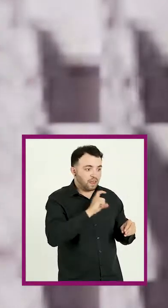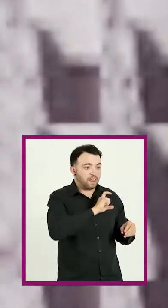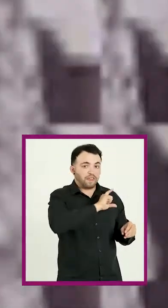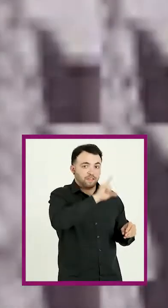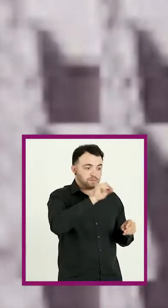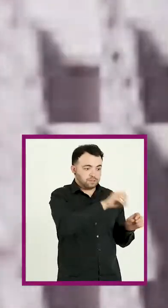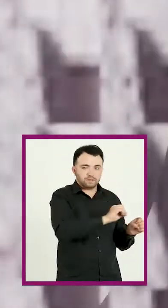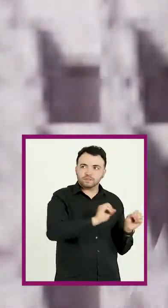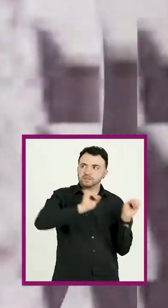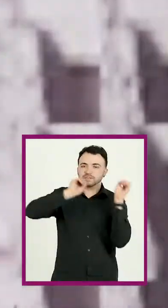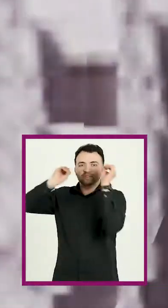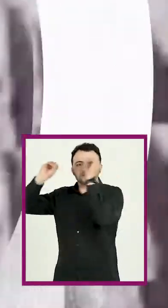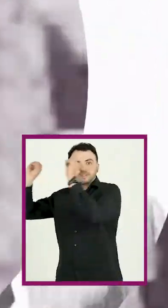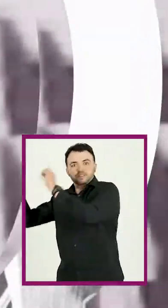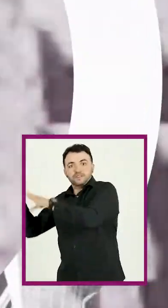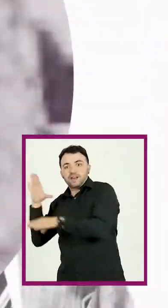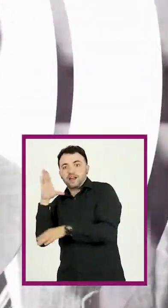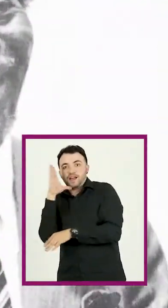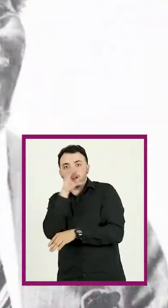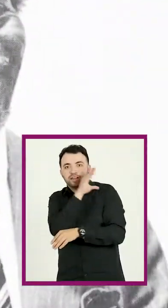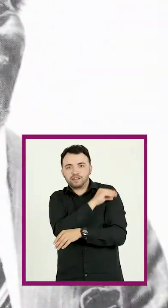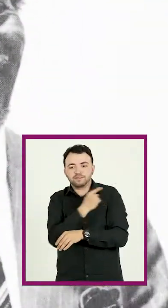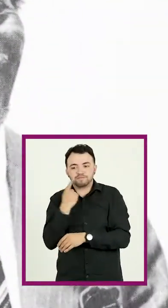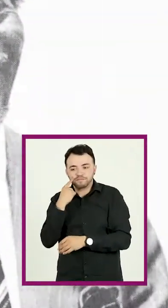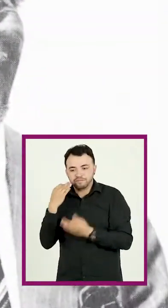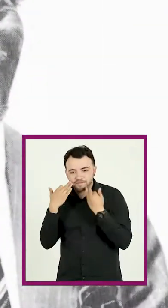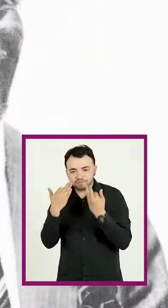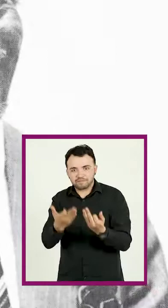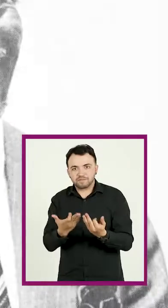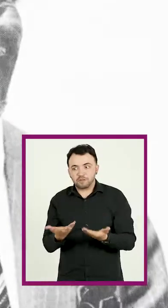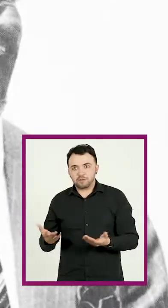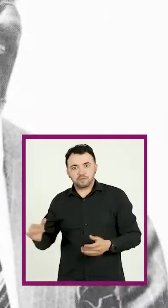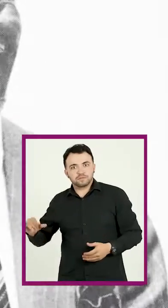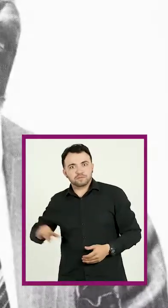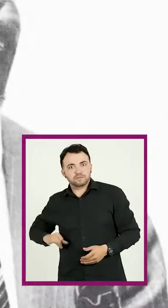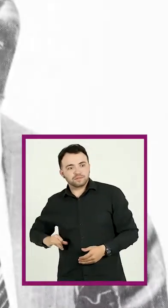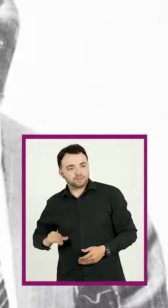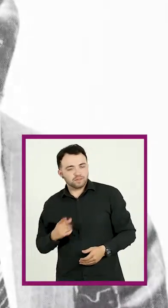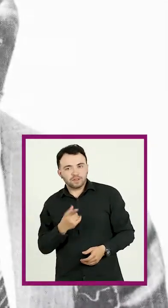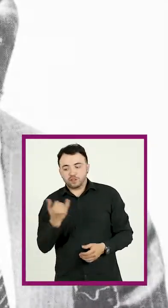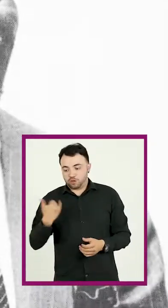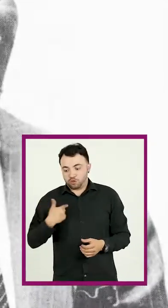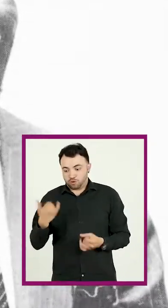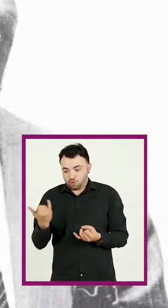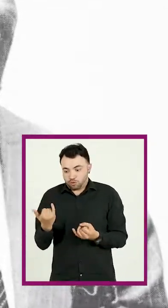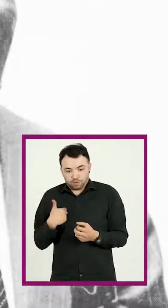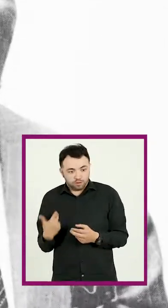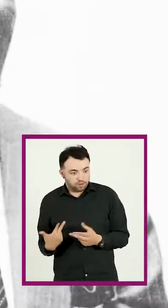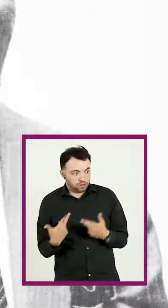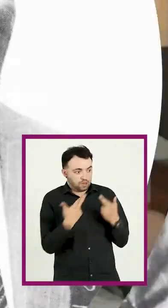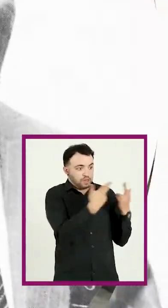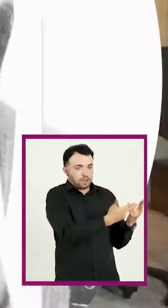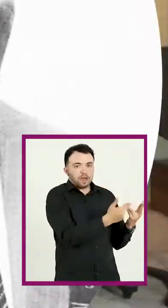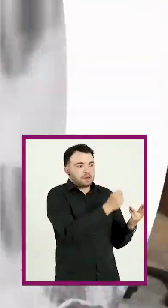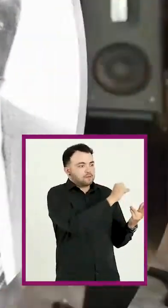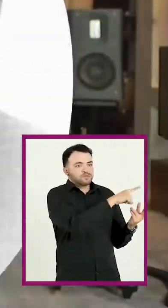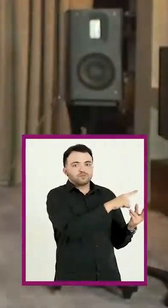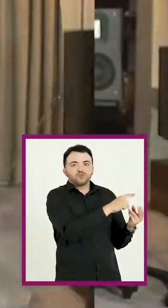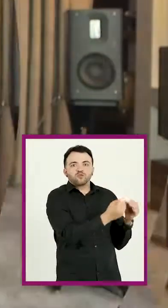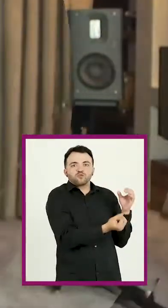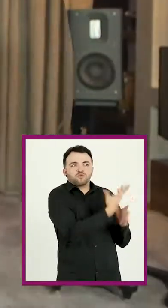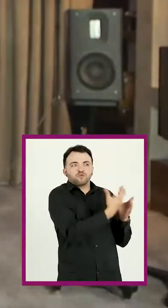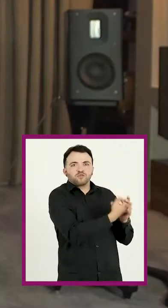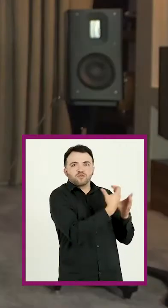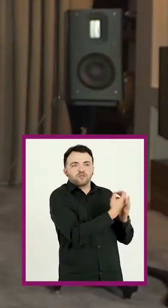haciendo nuestra misma gente, pero en otras tierras, está muy interesante, y decidieron añadirlo a todo este repertorio